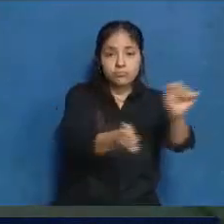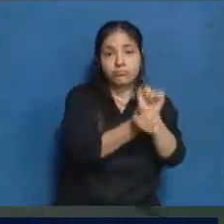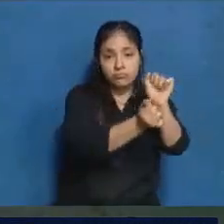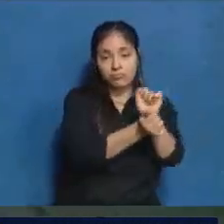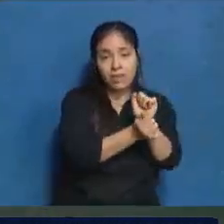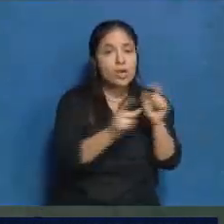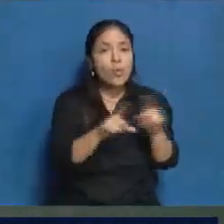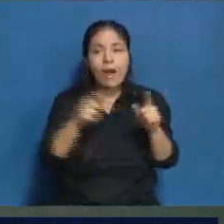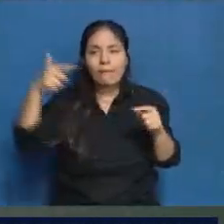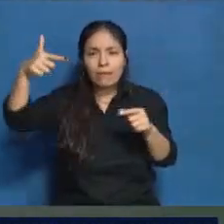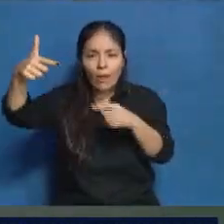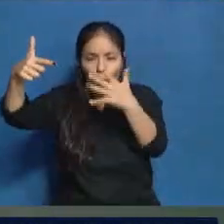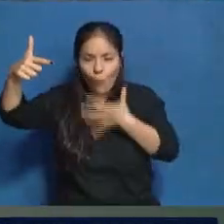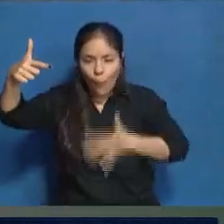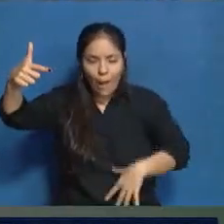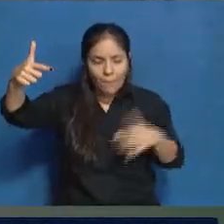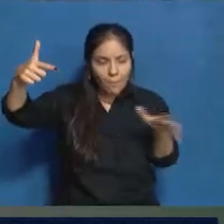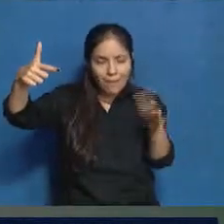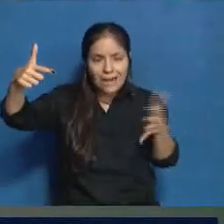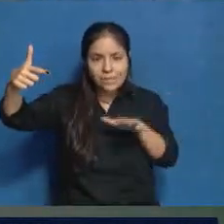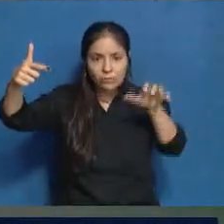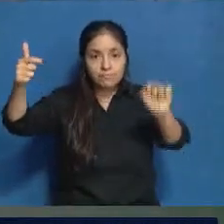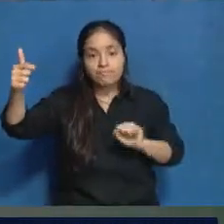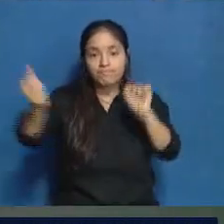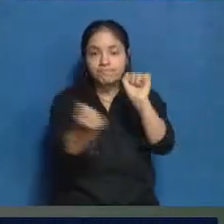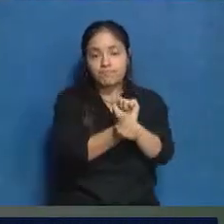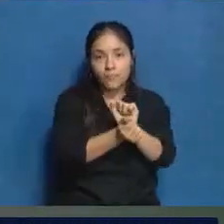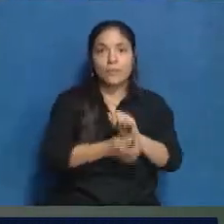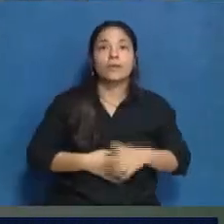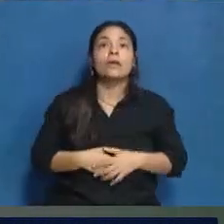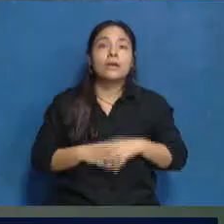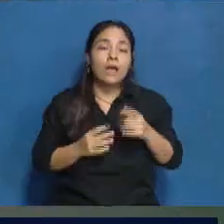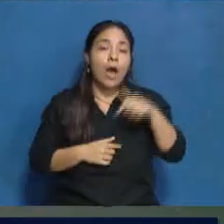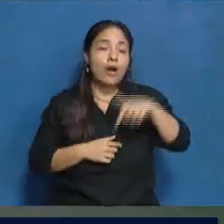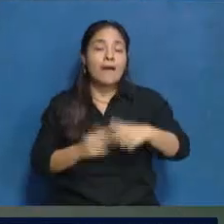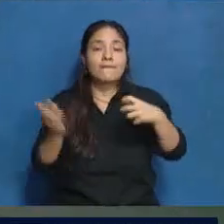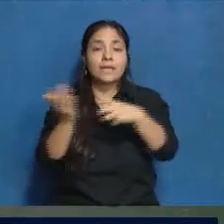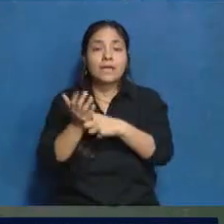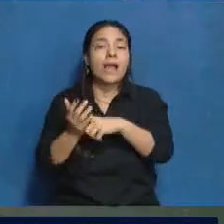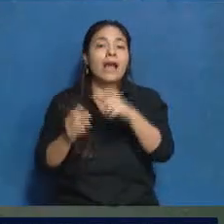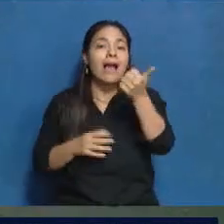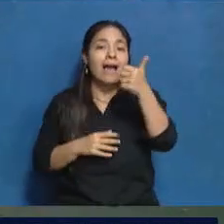características similares al observado en el video. La causa está en manos de la fiscal Andrea Lazo.